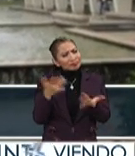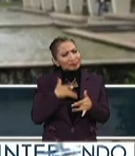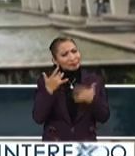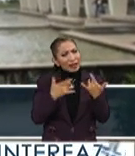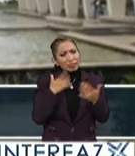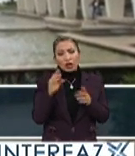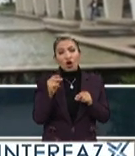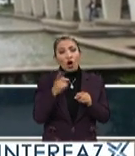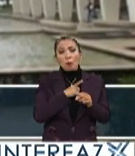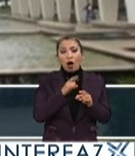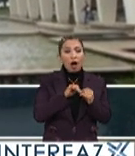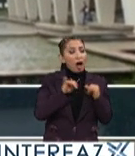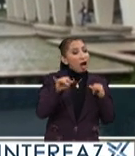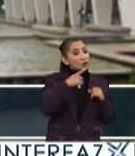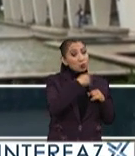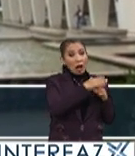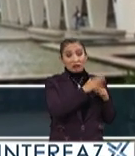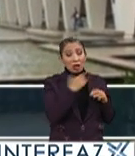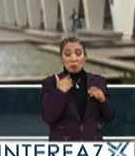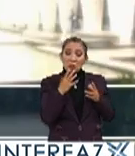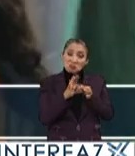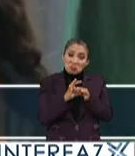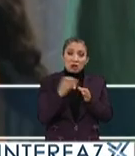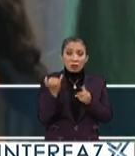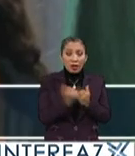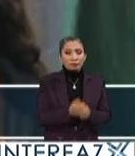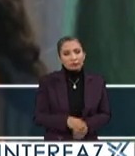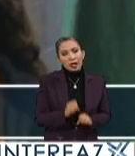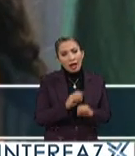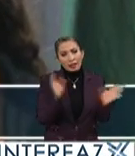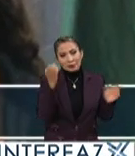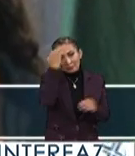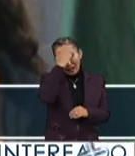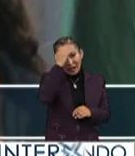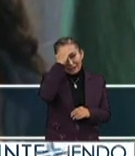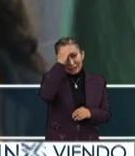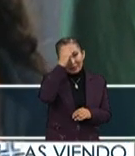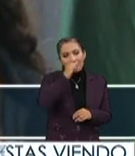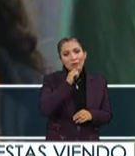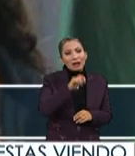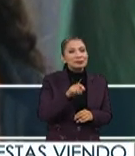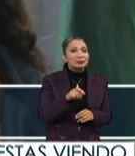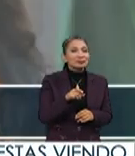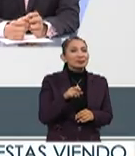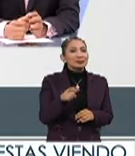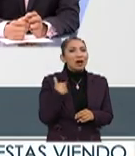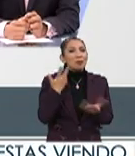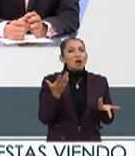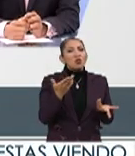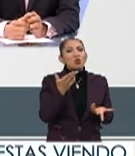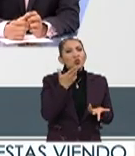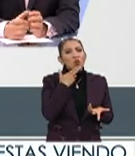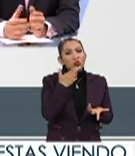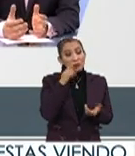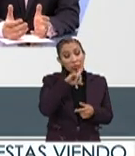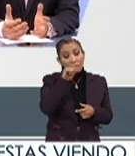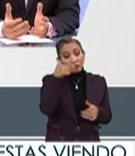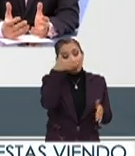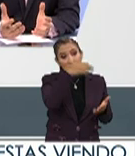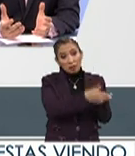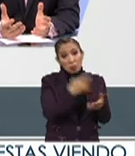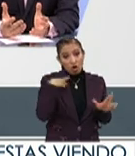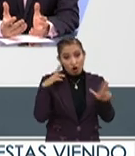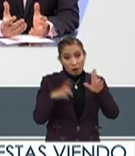ese, no te sentías tan lejos de tu casa pues. Oye, y obviamente pues toda esta experiencia también de alguna otra forma la vas a aplicar tú